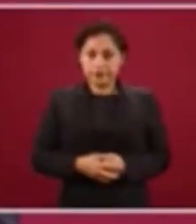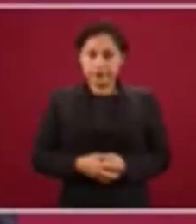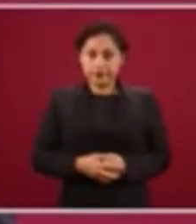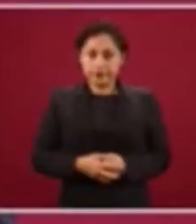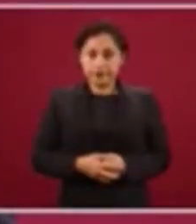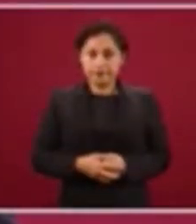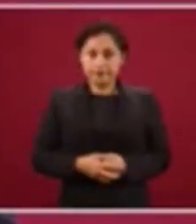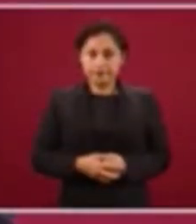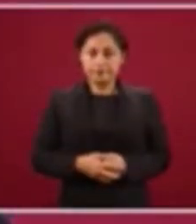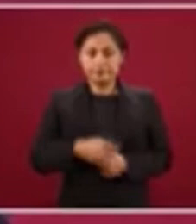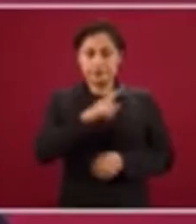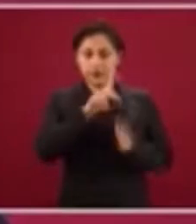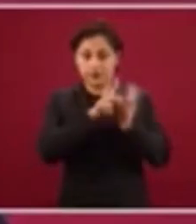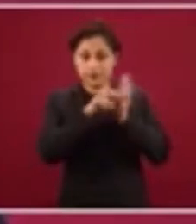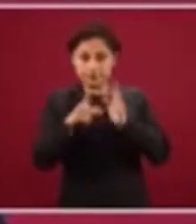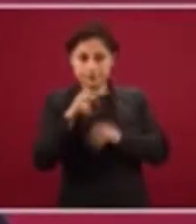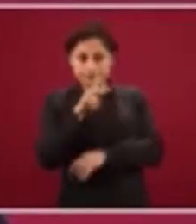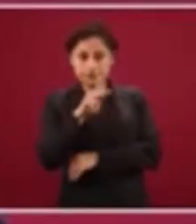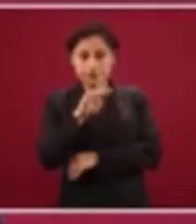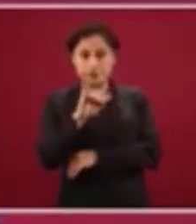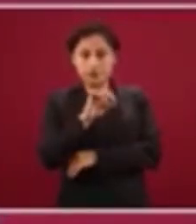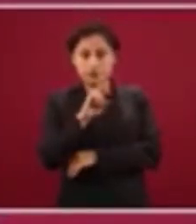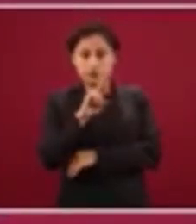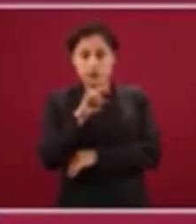el Wall Street Journal. No